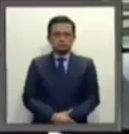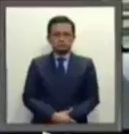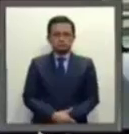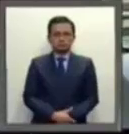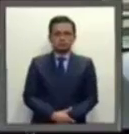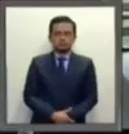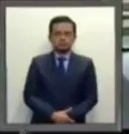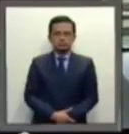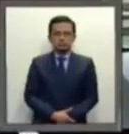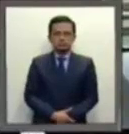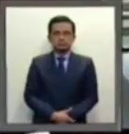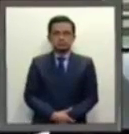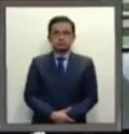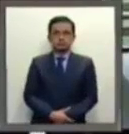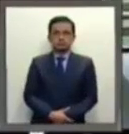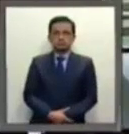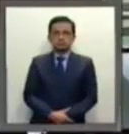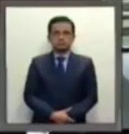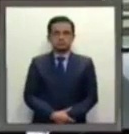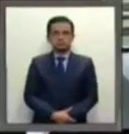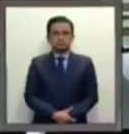hacemos resumen?